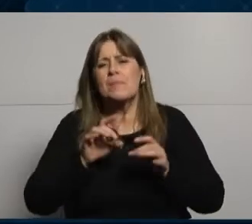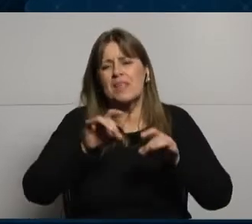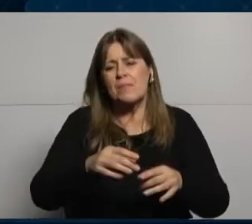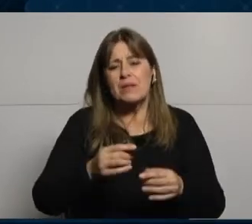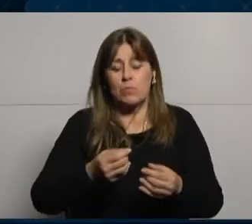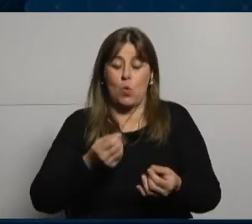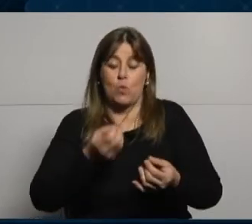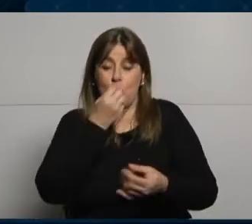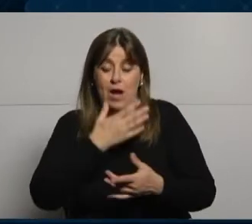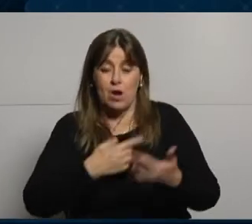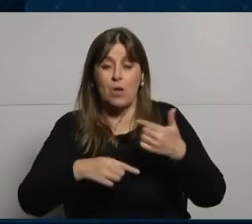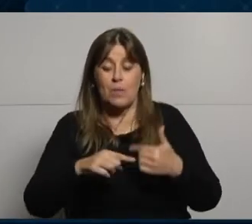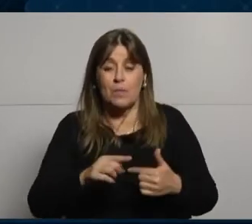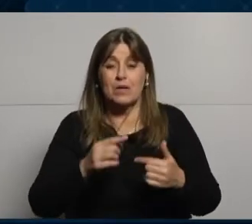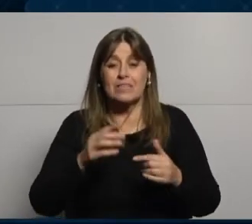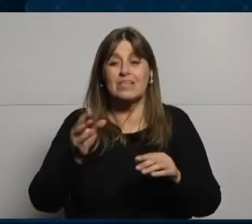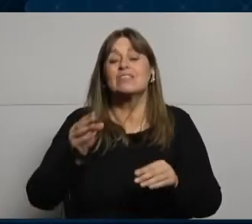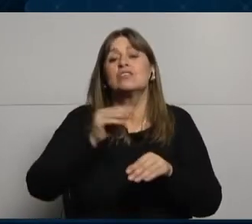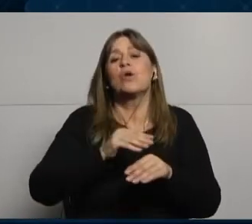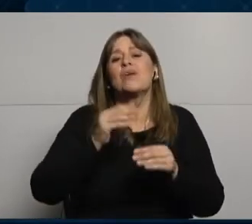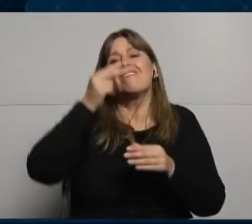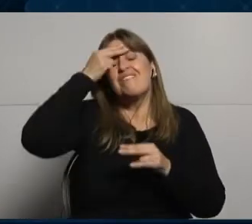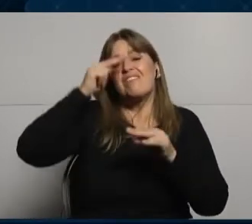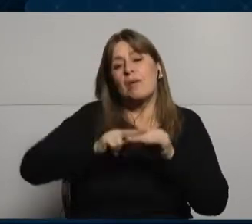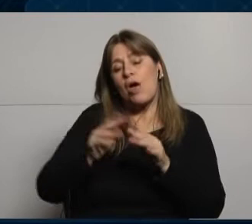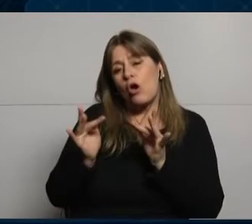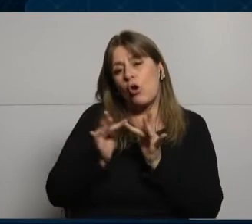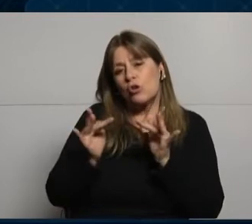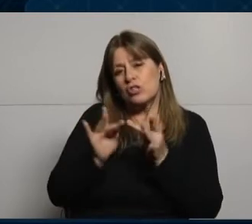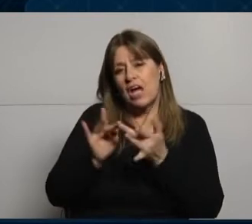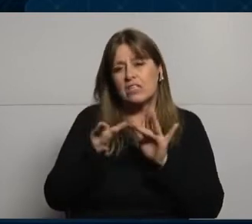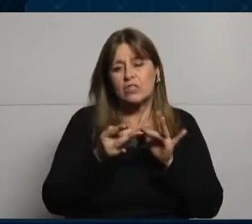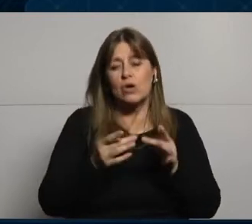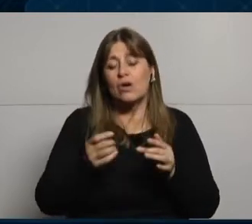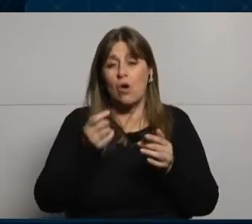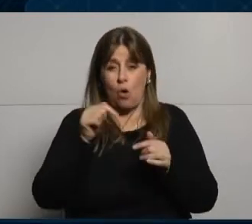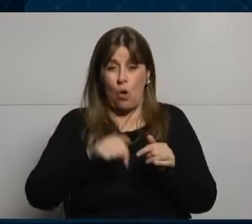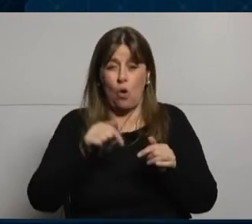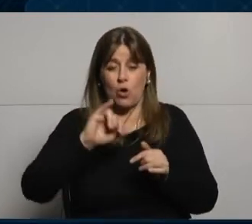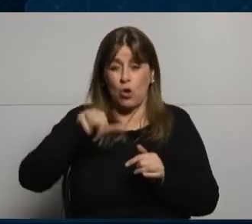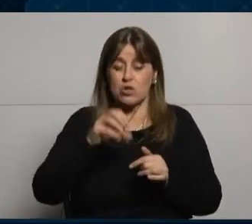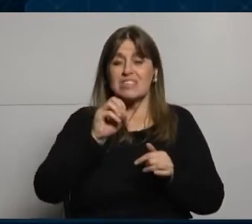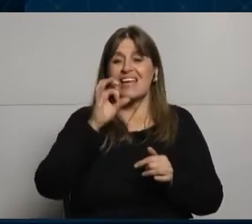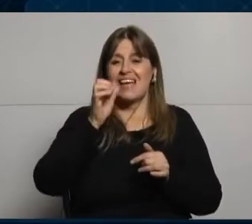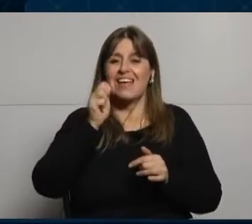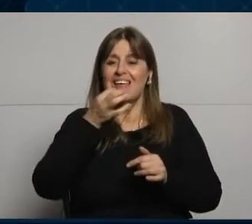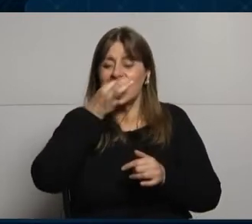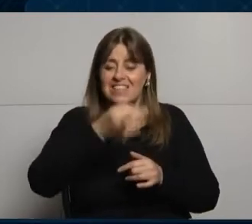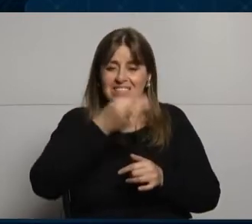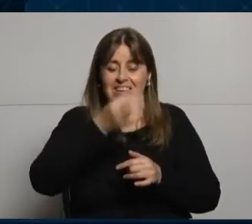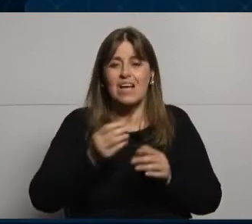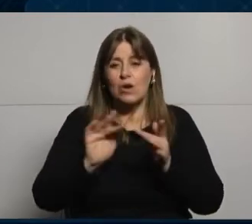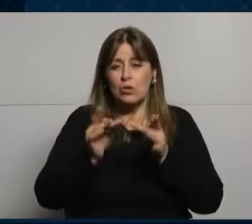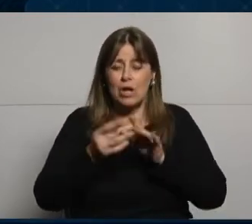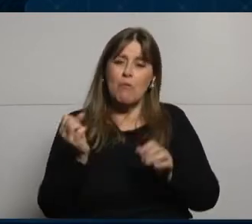muy rico, ¿verdad? Porque sobre todo esta enfermedad es un tema de contactos, como bien hacía énfasis José. Claro. Entonces,